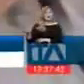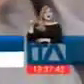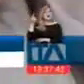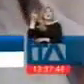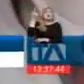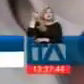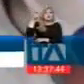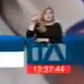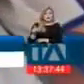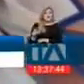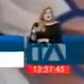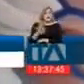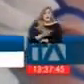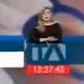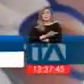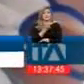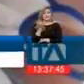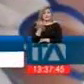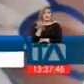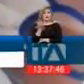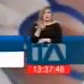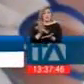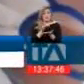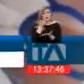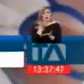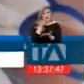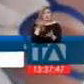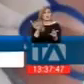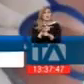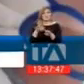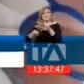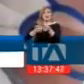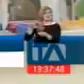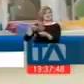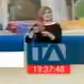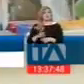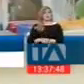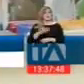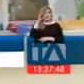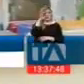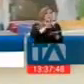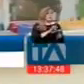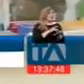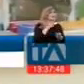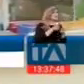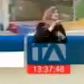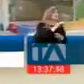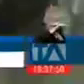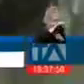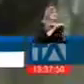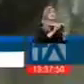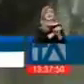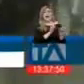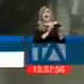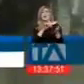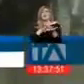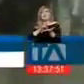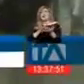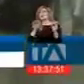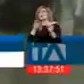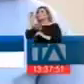única persona que por esos días tenía y vendía las ampollas que ellos no encontraban en ningún hospital del Ministerio de Salud o